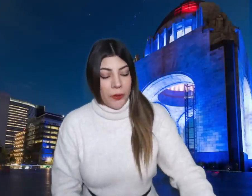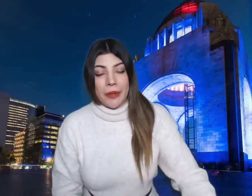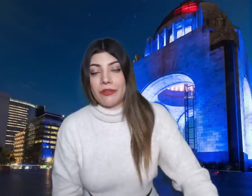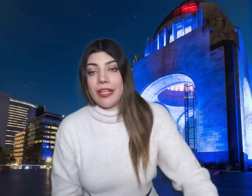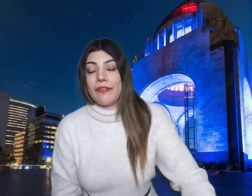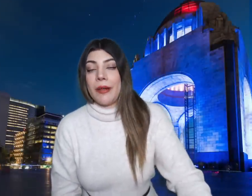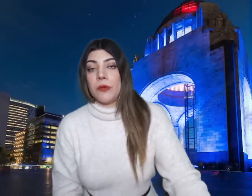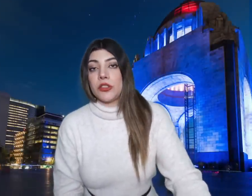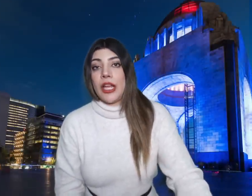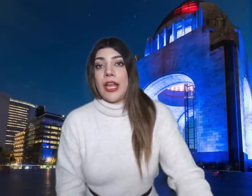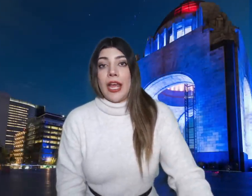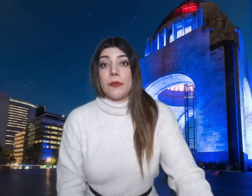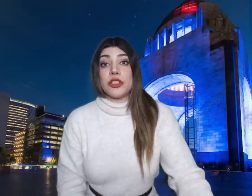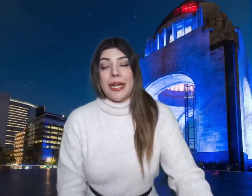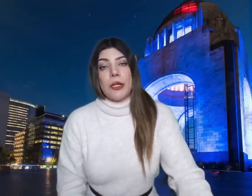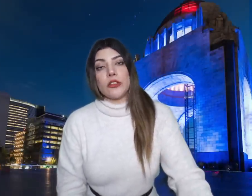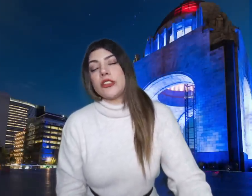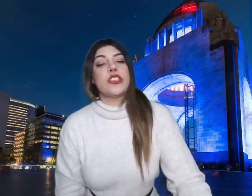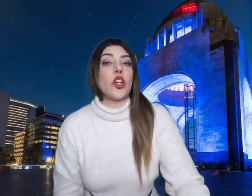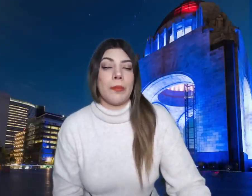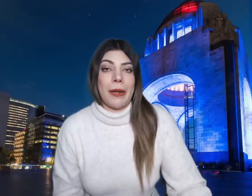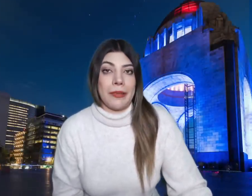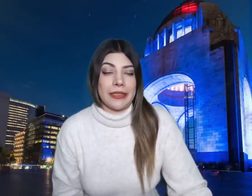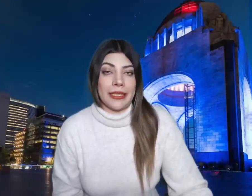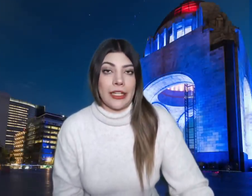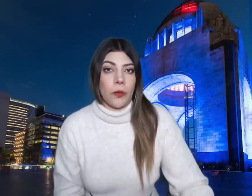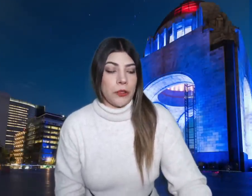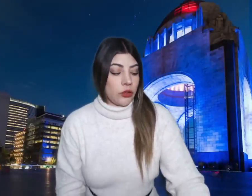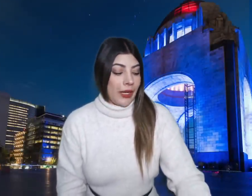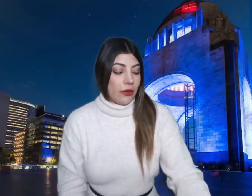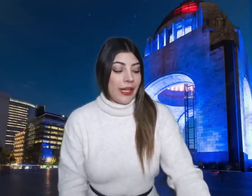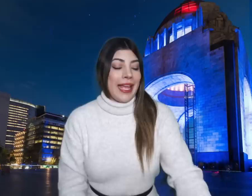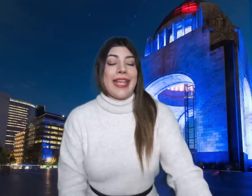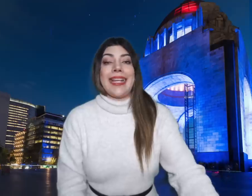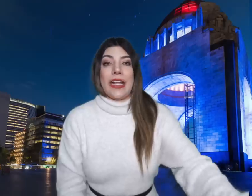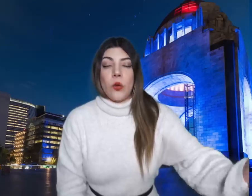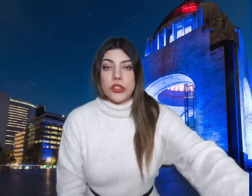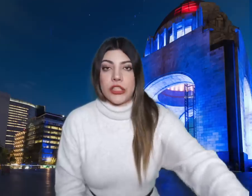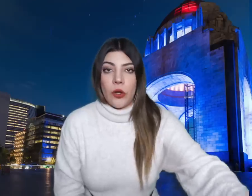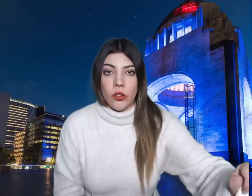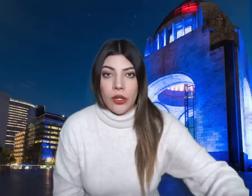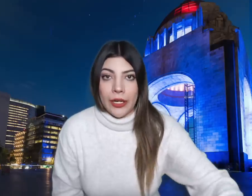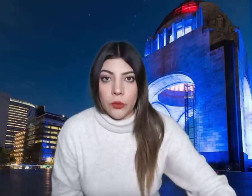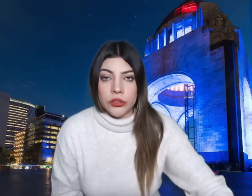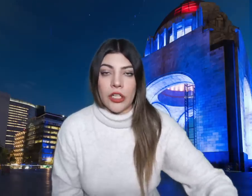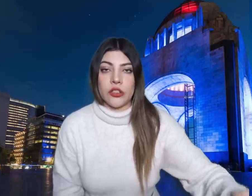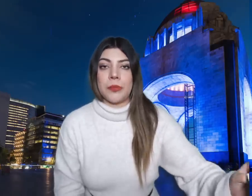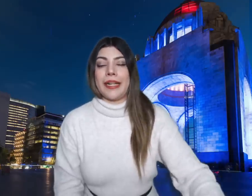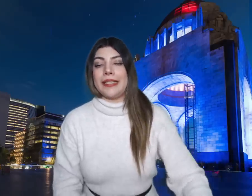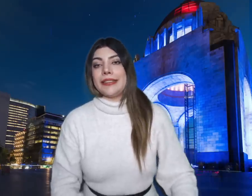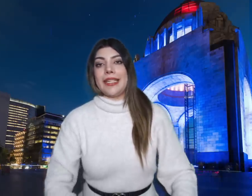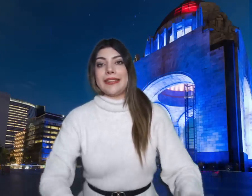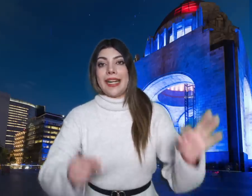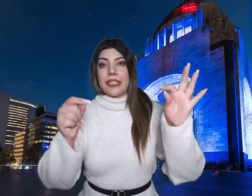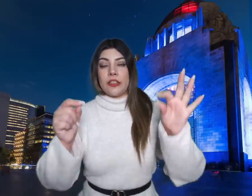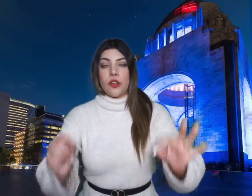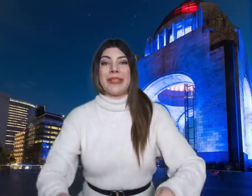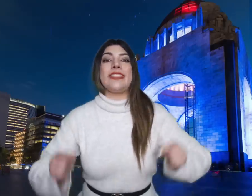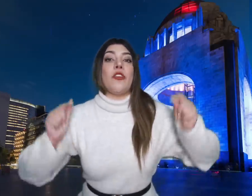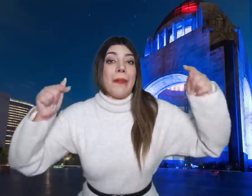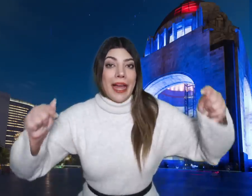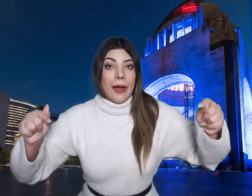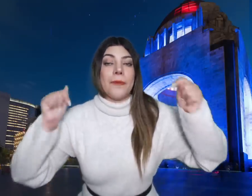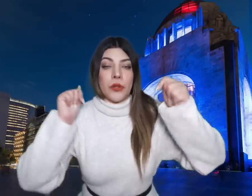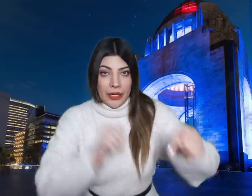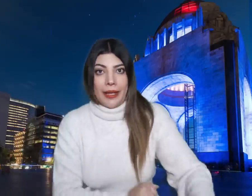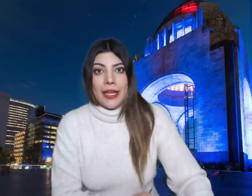Morena nuevamente. Vamos a buscar al mejor sucesor para el presidente López Obrador. Y le guste o no le guste a los prianistas, la